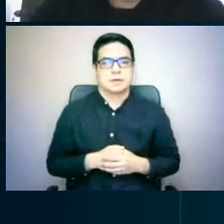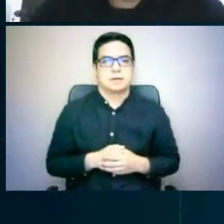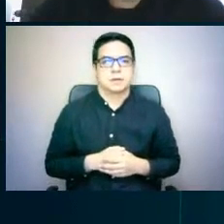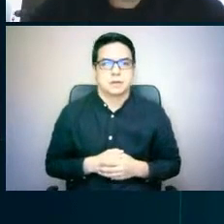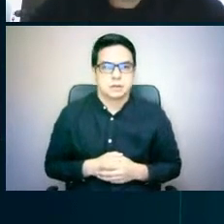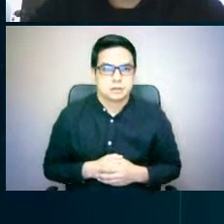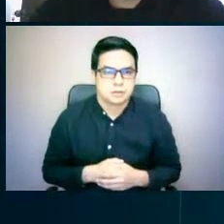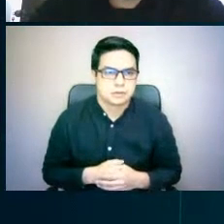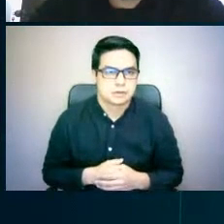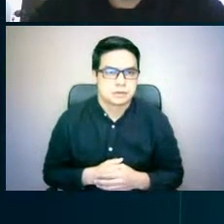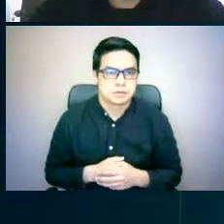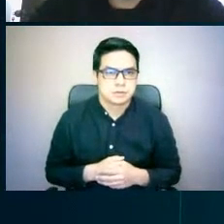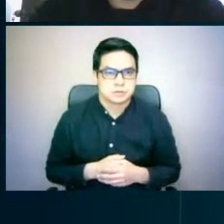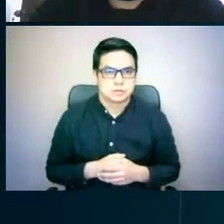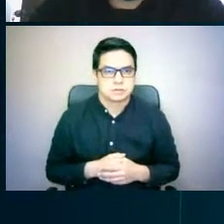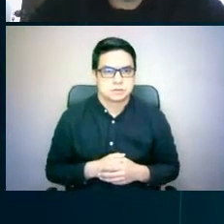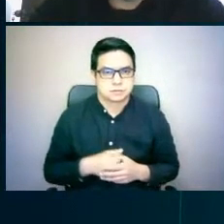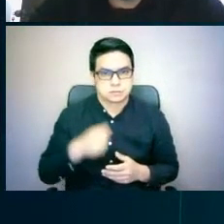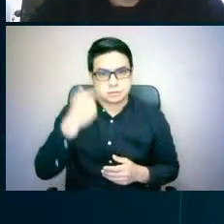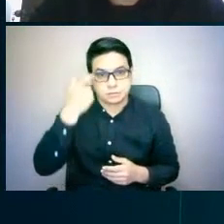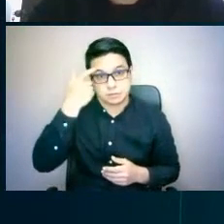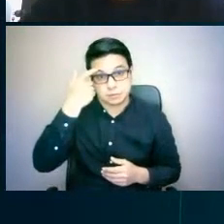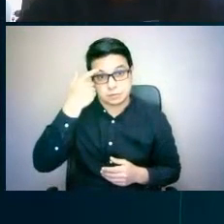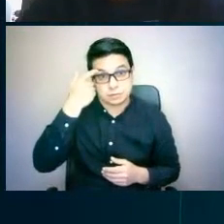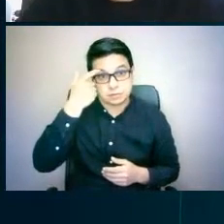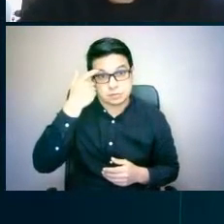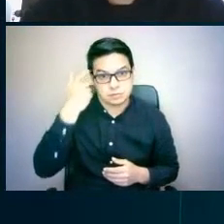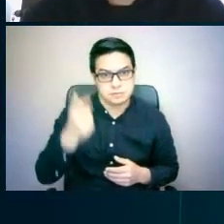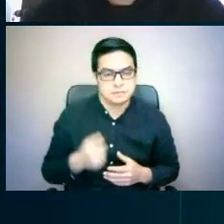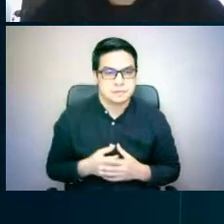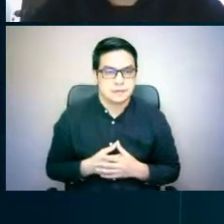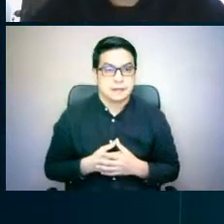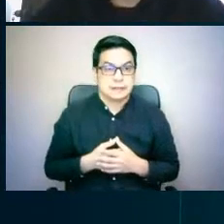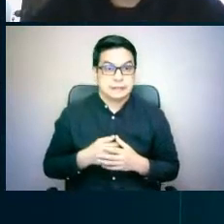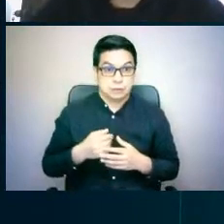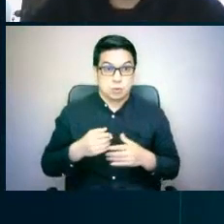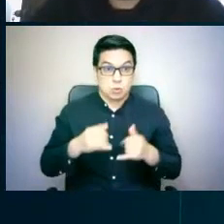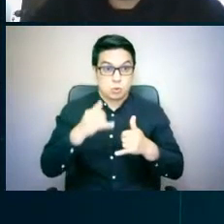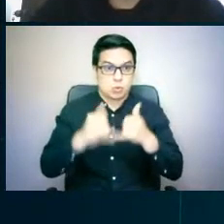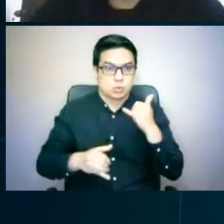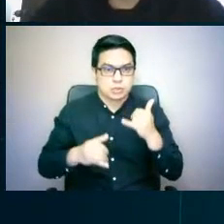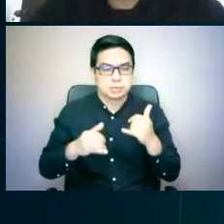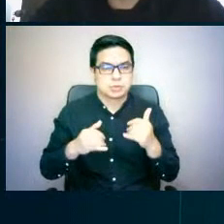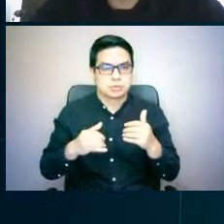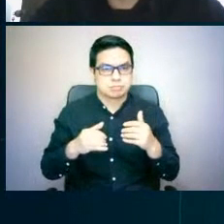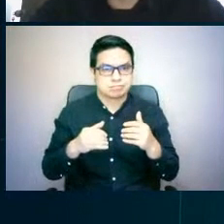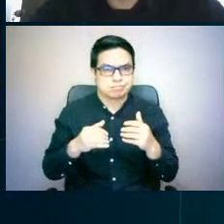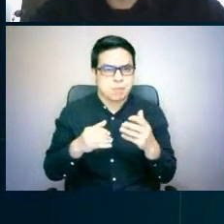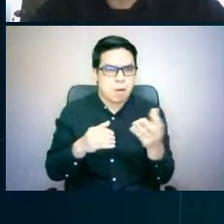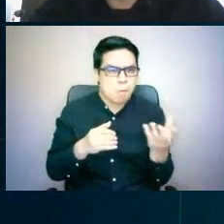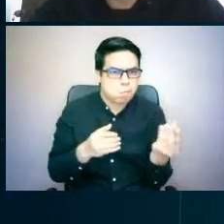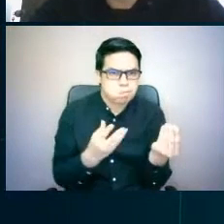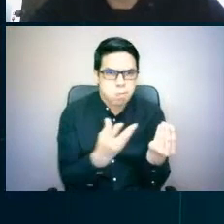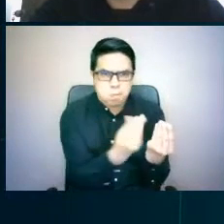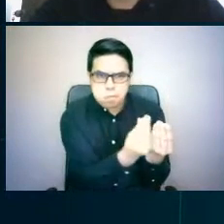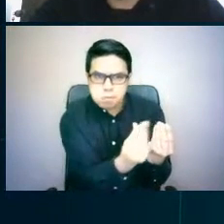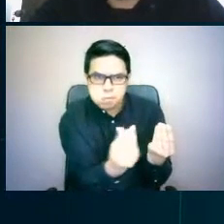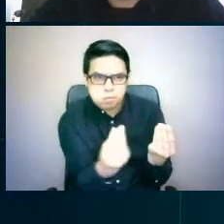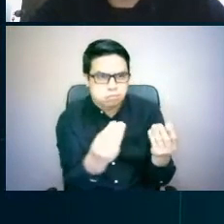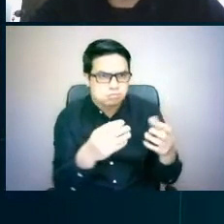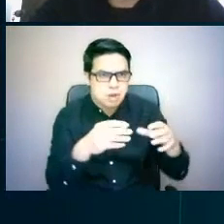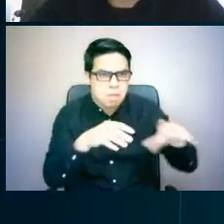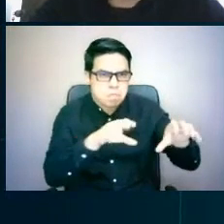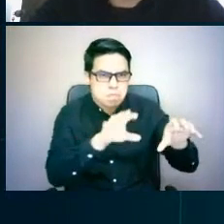también tenemos esta dificultad, que es que para el mantenimiento las herramientas son suministradas